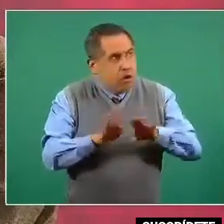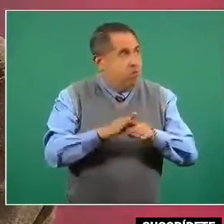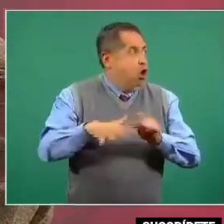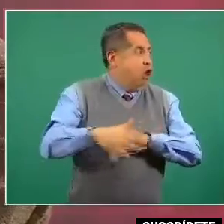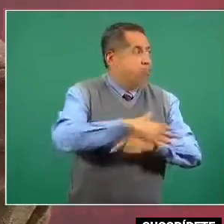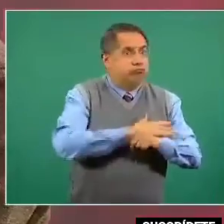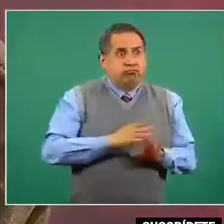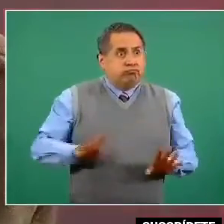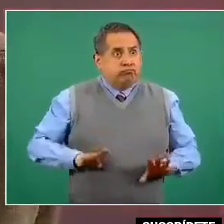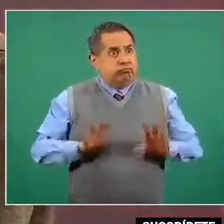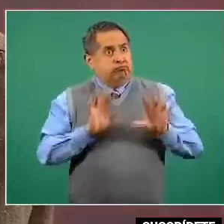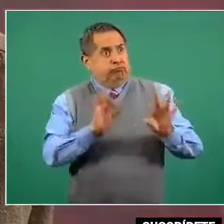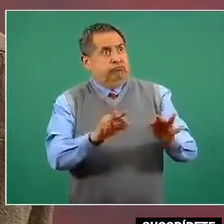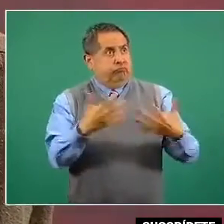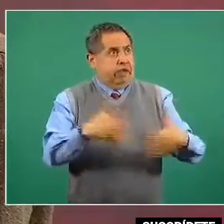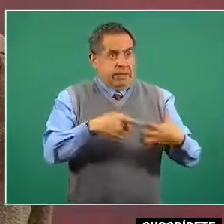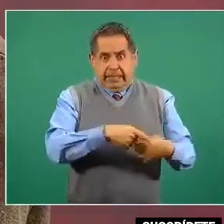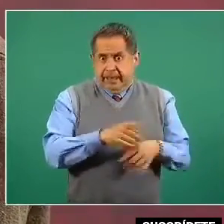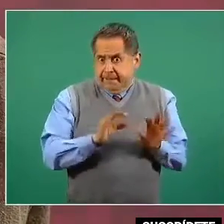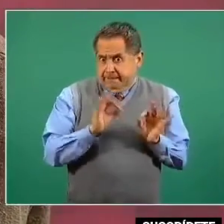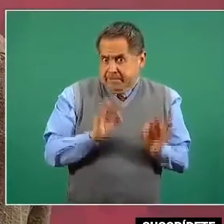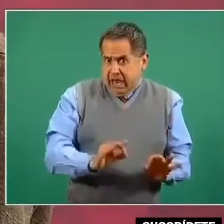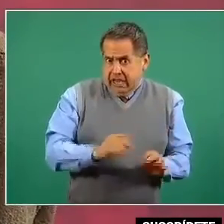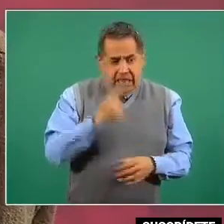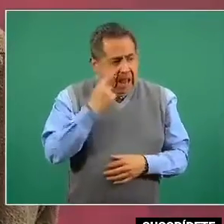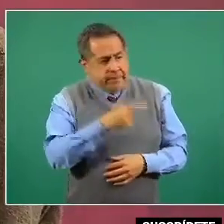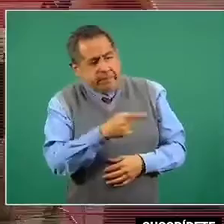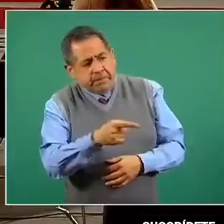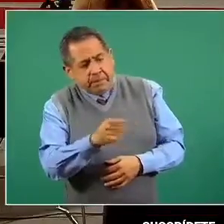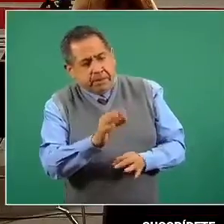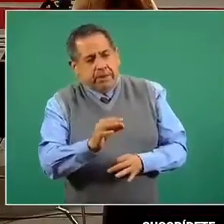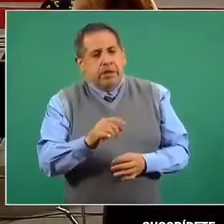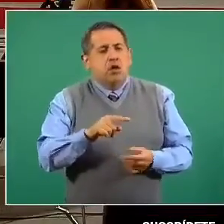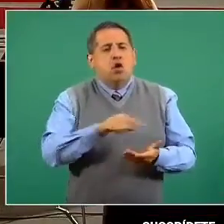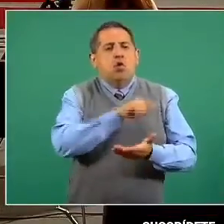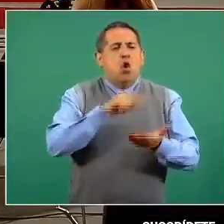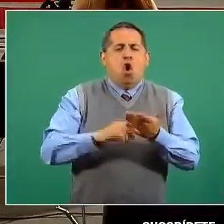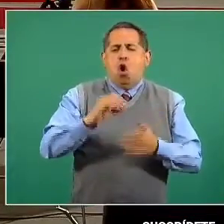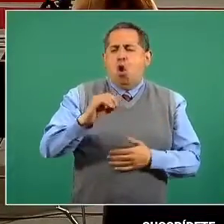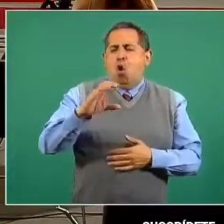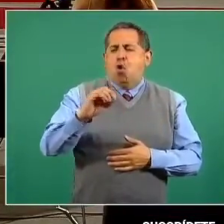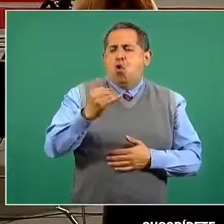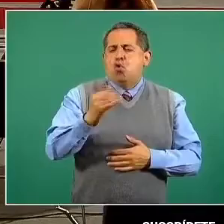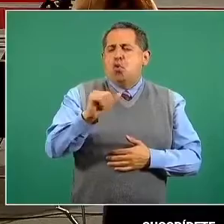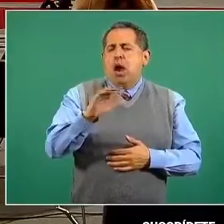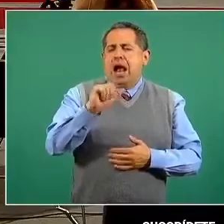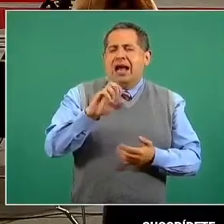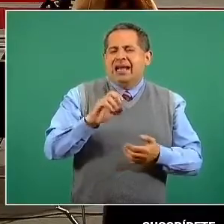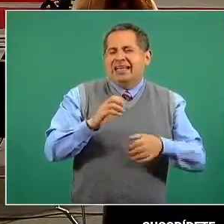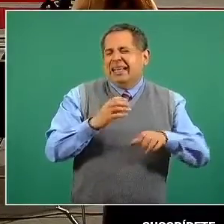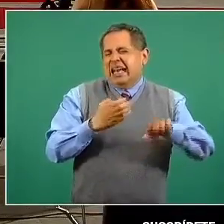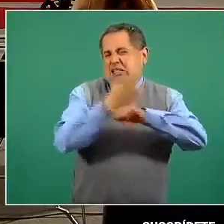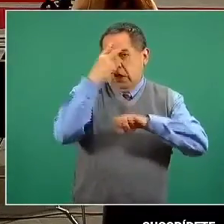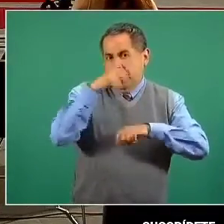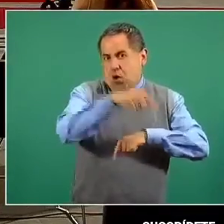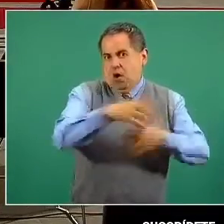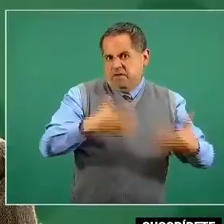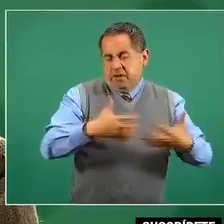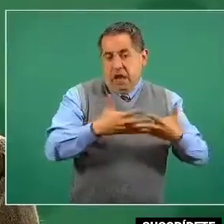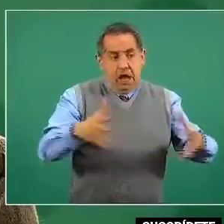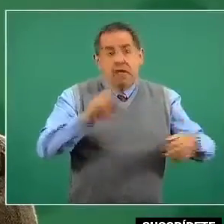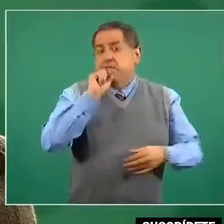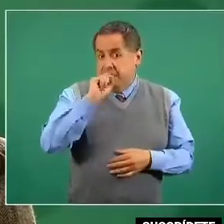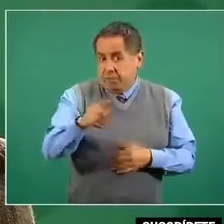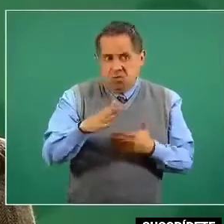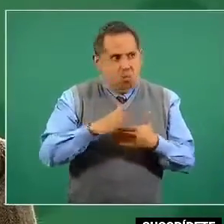condiciones de la planta de producción que fue seleccionada, que está en Ocoyoacá, Estado de México, y que también es una planta muy moderna,